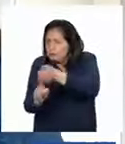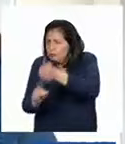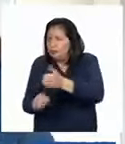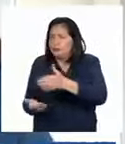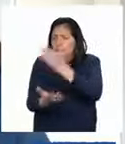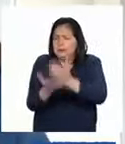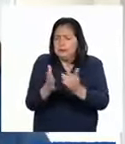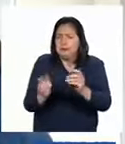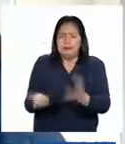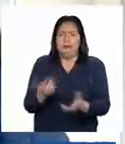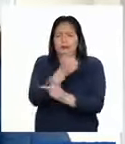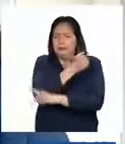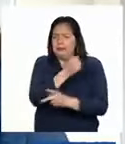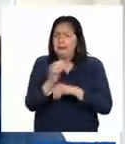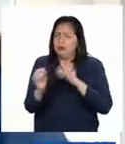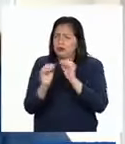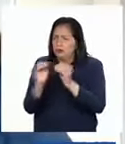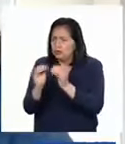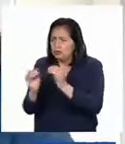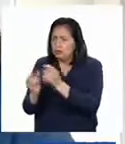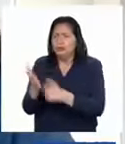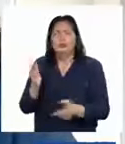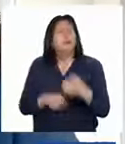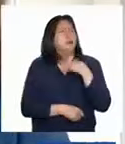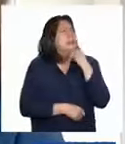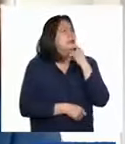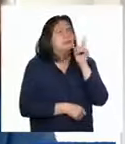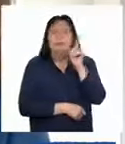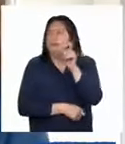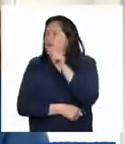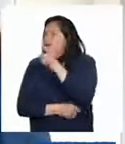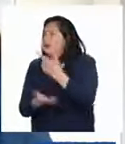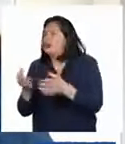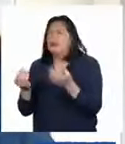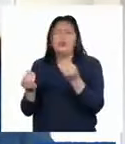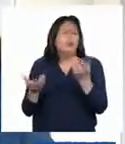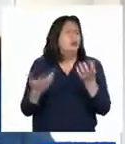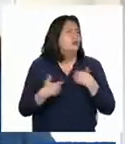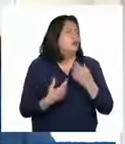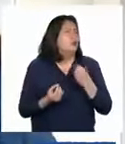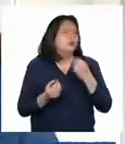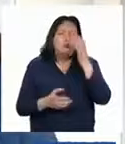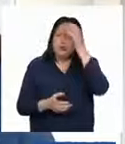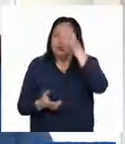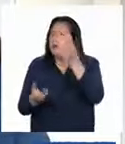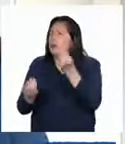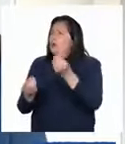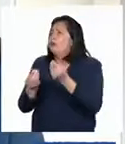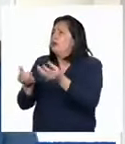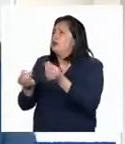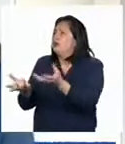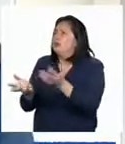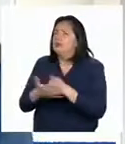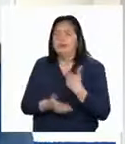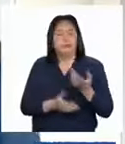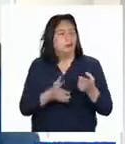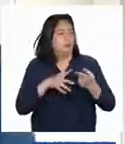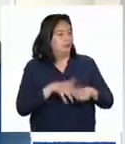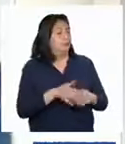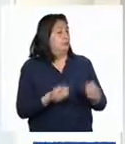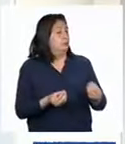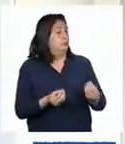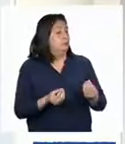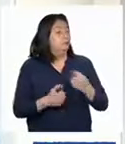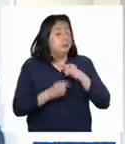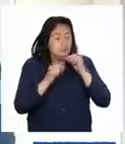país para resolverlos, para buscar más preguntas, para aumentar, como digo, el conocimiento. Todo comienza entonces